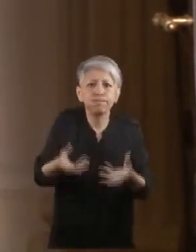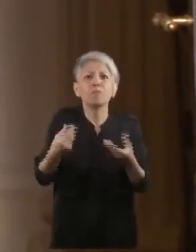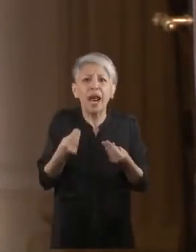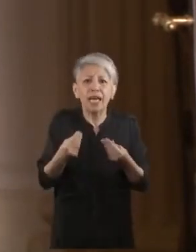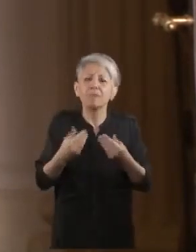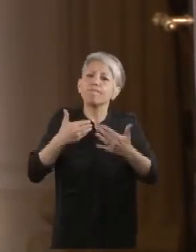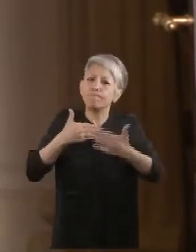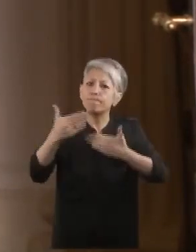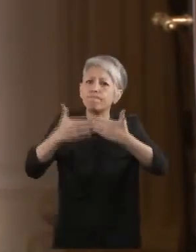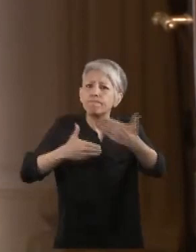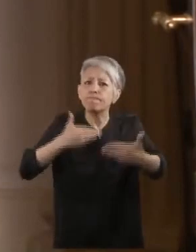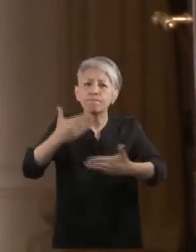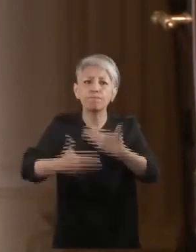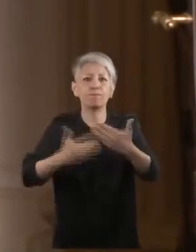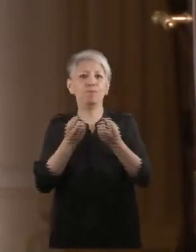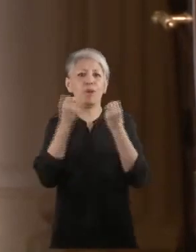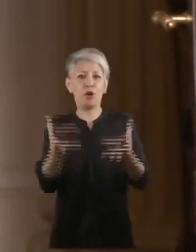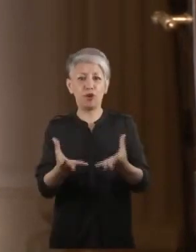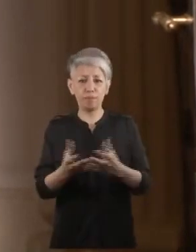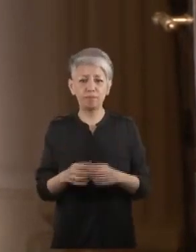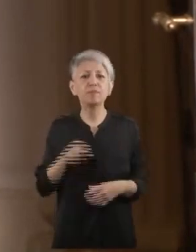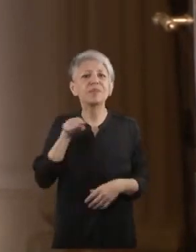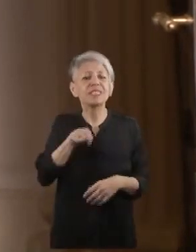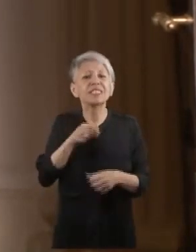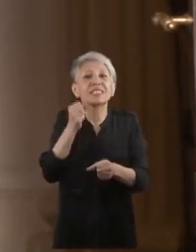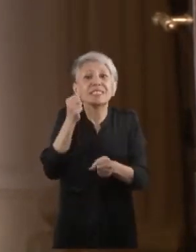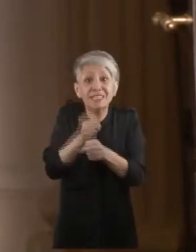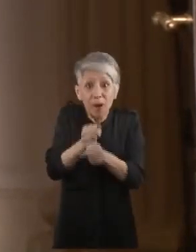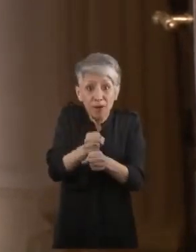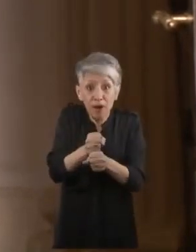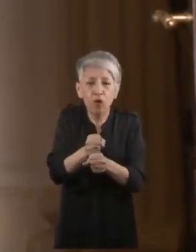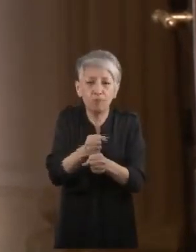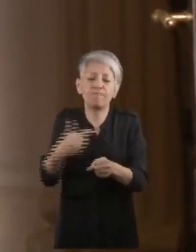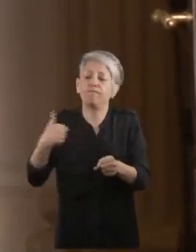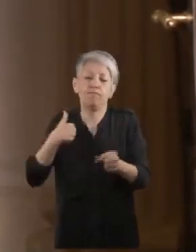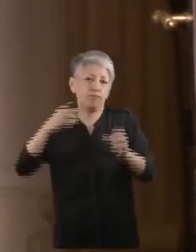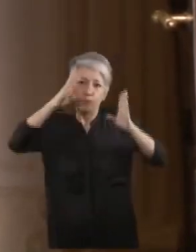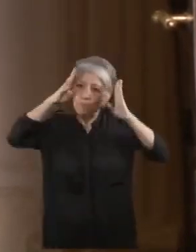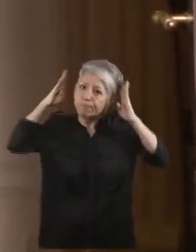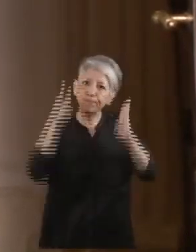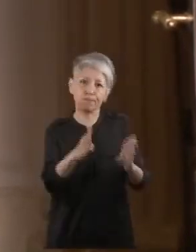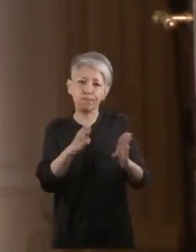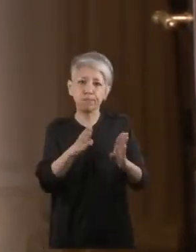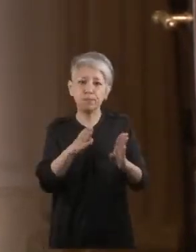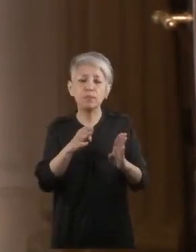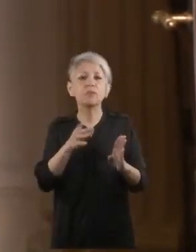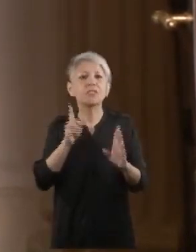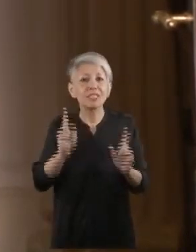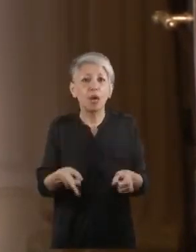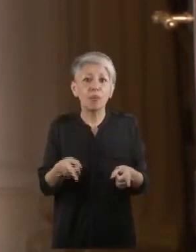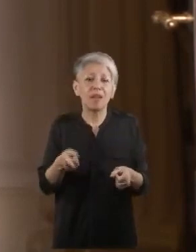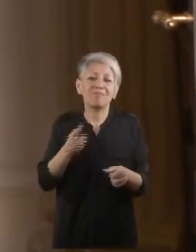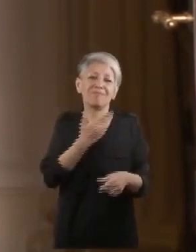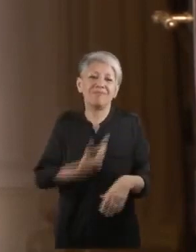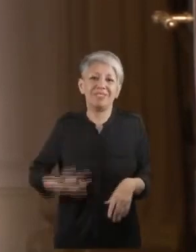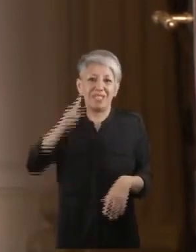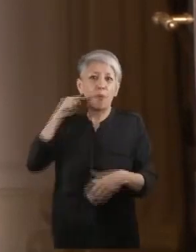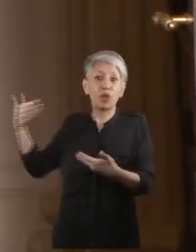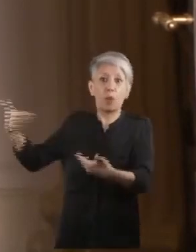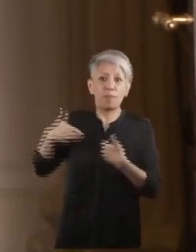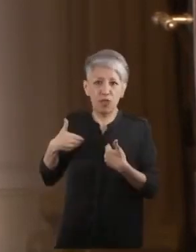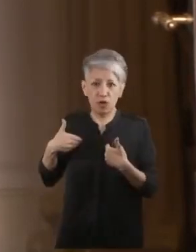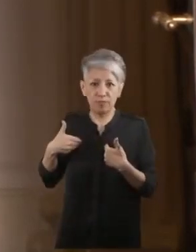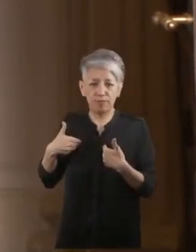esa va a ser la tarea que en la cual yo voy a estar abocada y es también lo que me pidió el presidente Así que